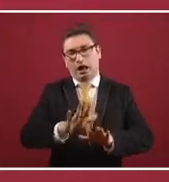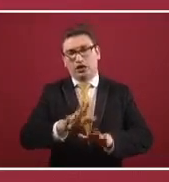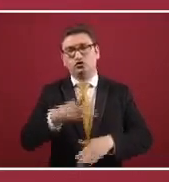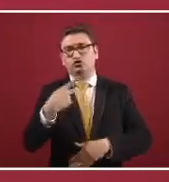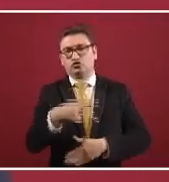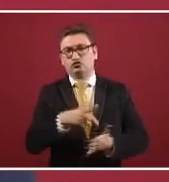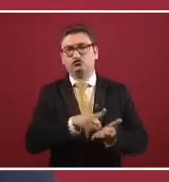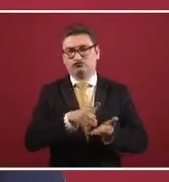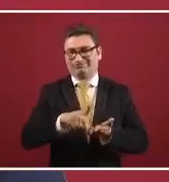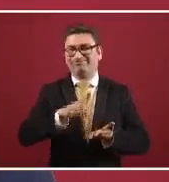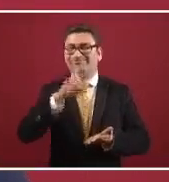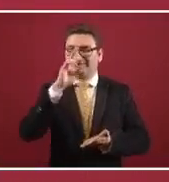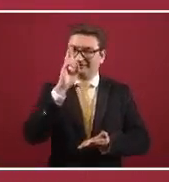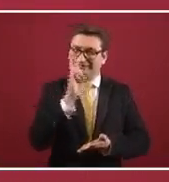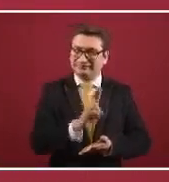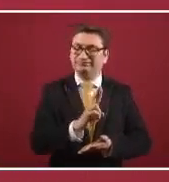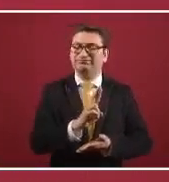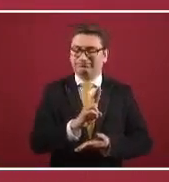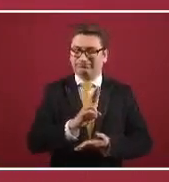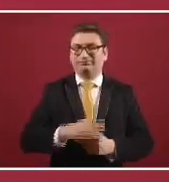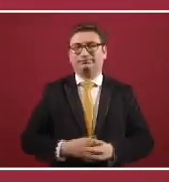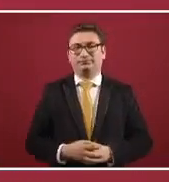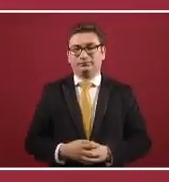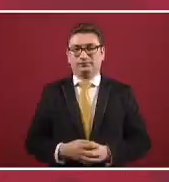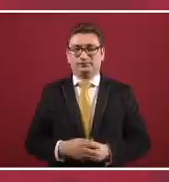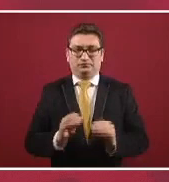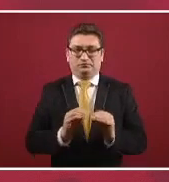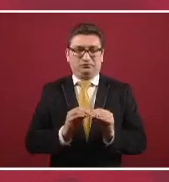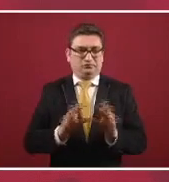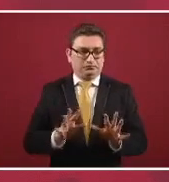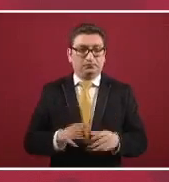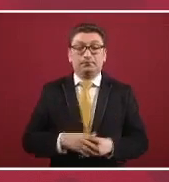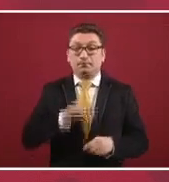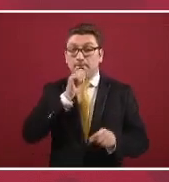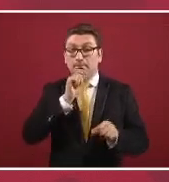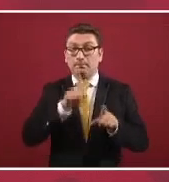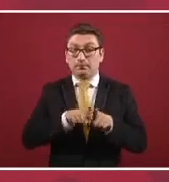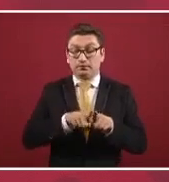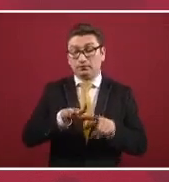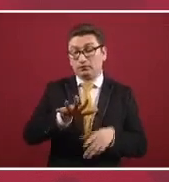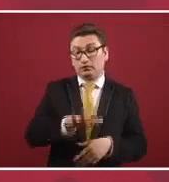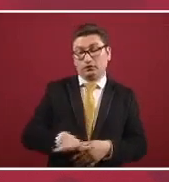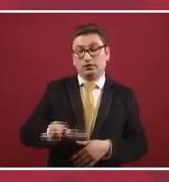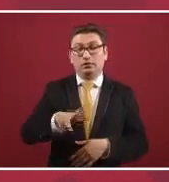Y también los de los pueblos